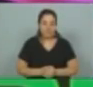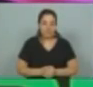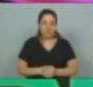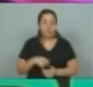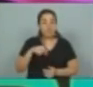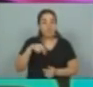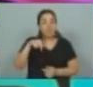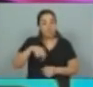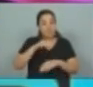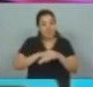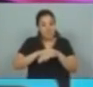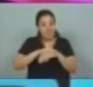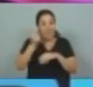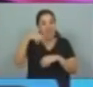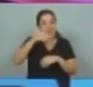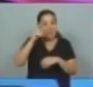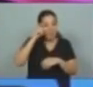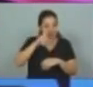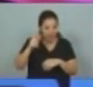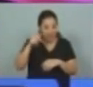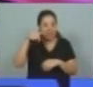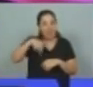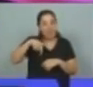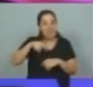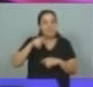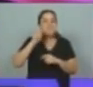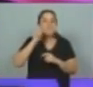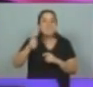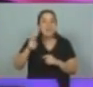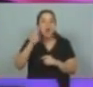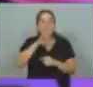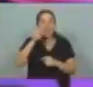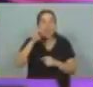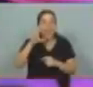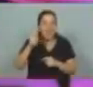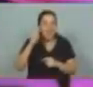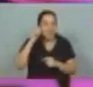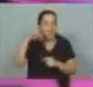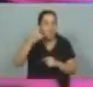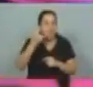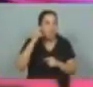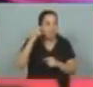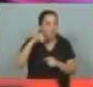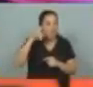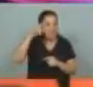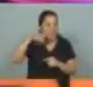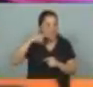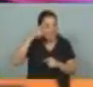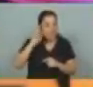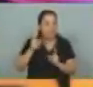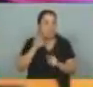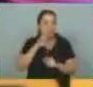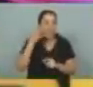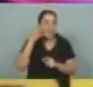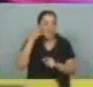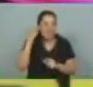nuestra amiga la ahora platinada Ana Velascar la visitó Carla Pugliese, nieta del maestro Osvaldo Pugliese. Y más allá de demostrar su amor